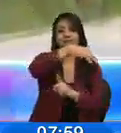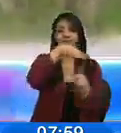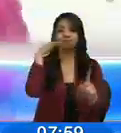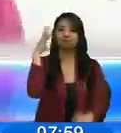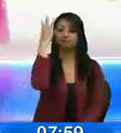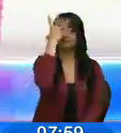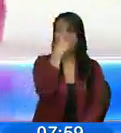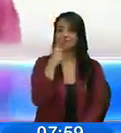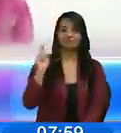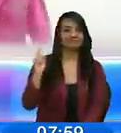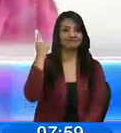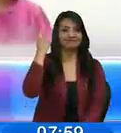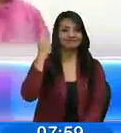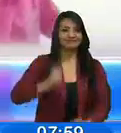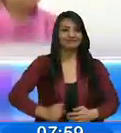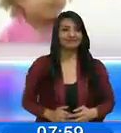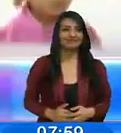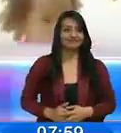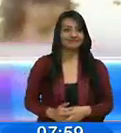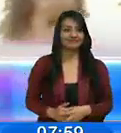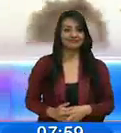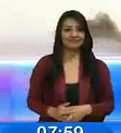única.